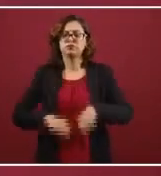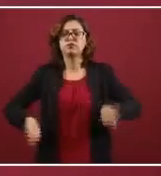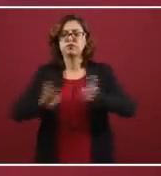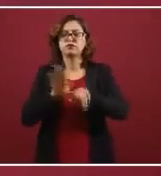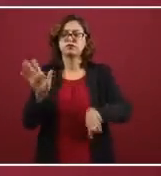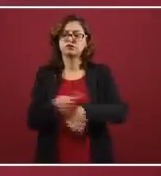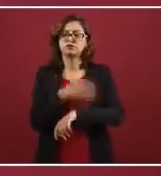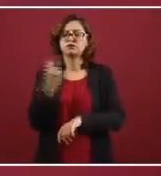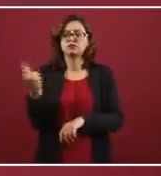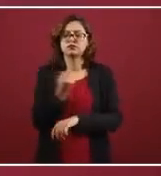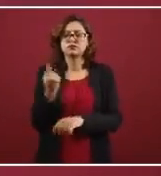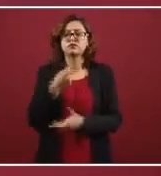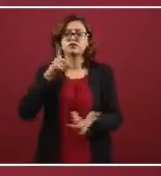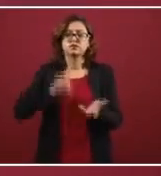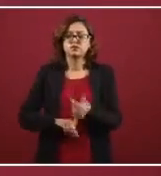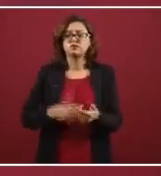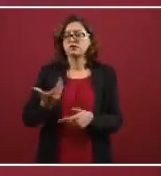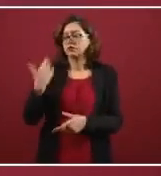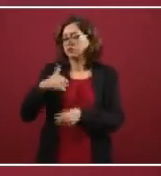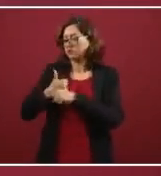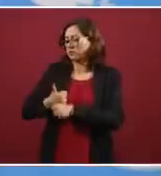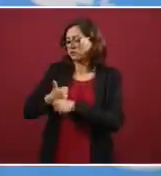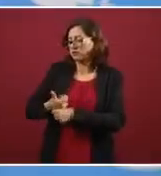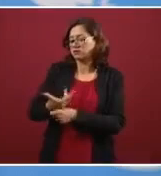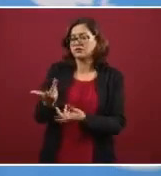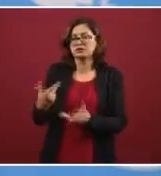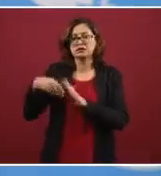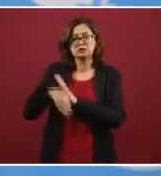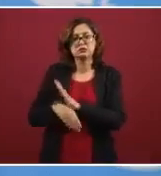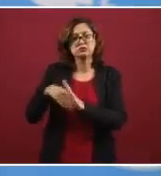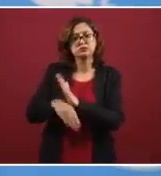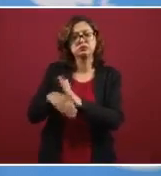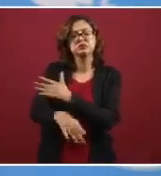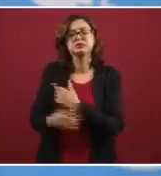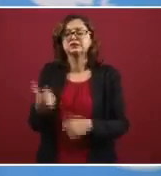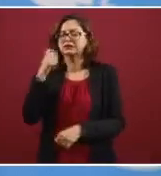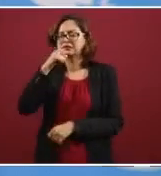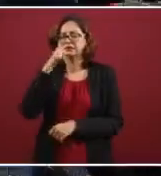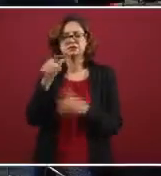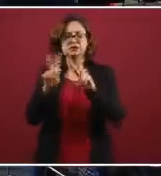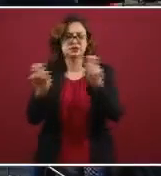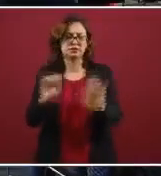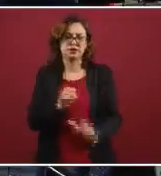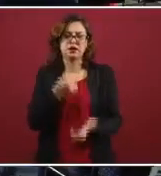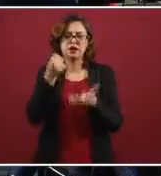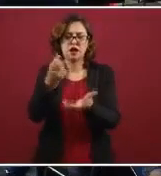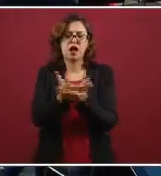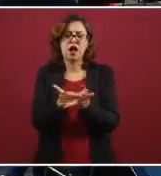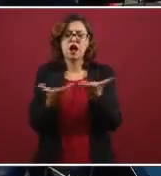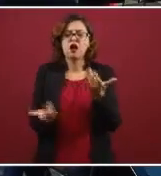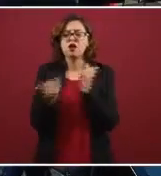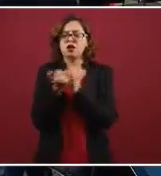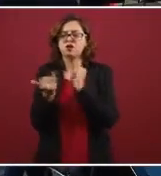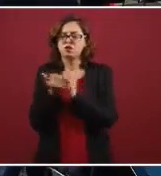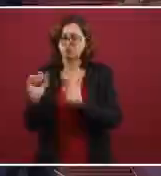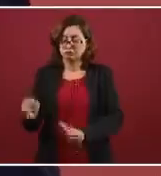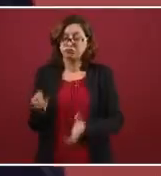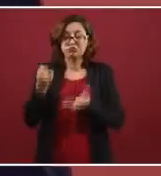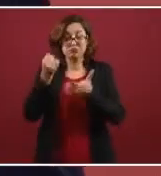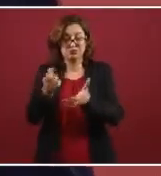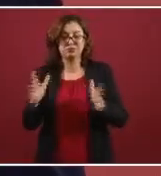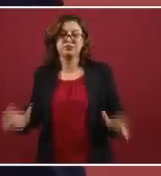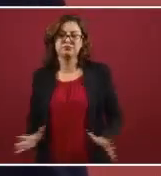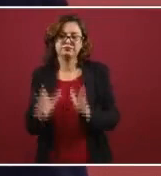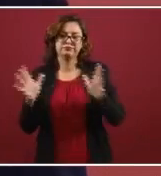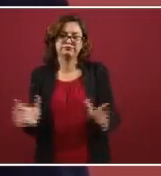de ajuste en las crisis anteriores siempre ha sido la inversión. Y en este caso se está privilegiando también la inversión y la inversión